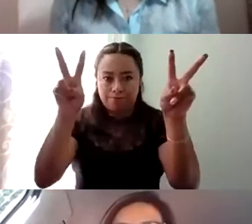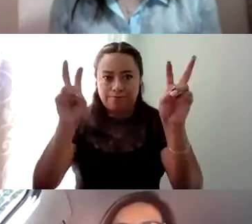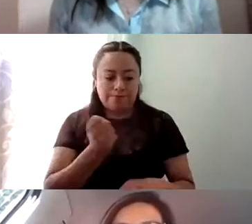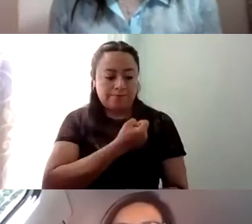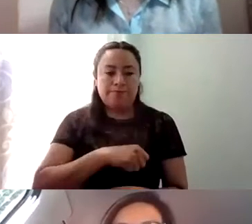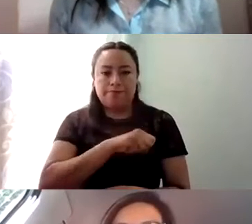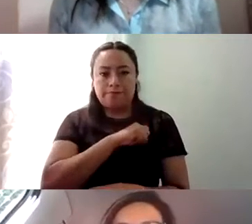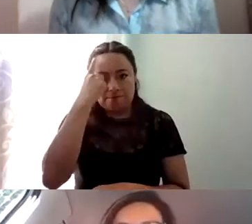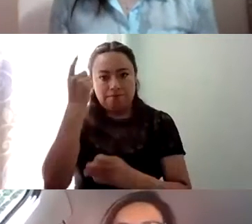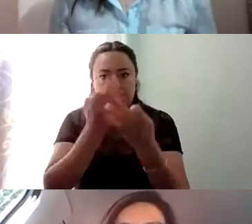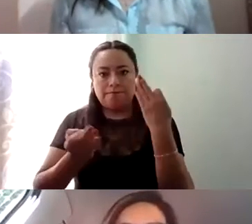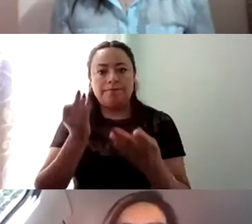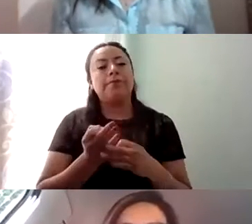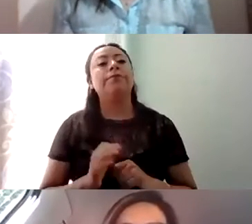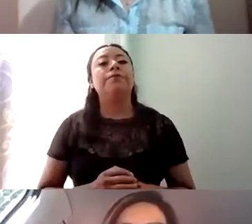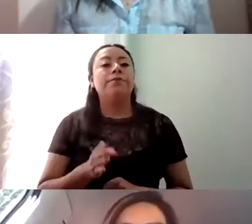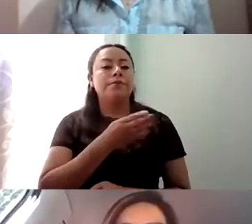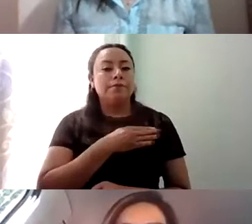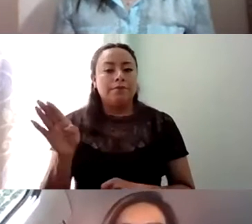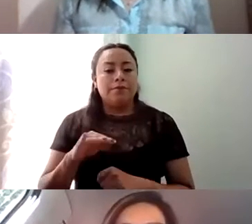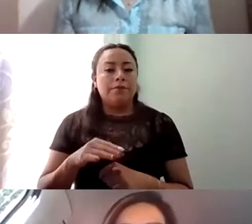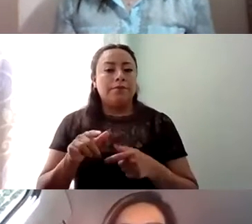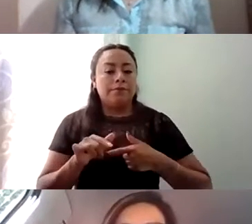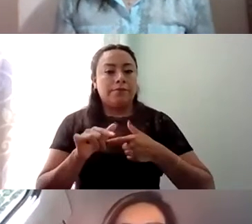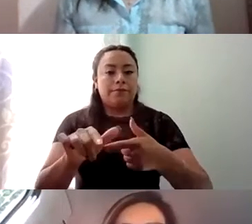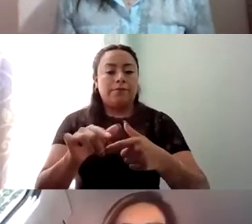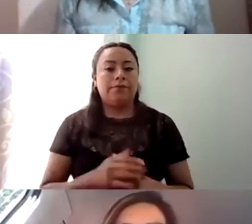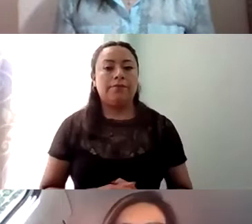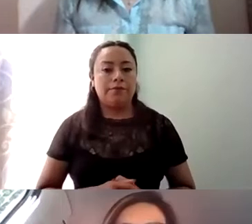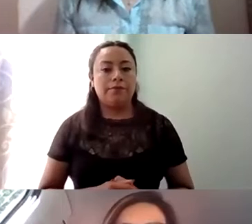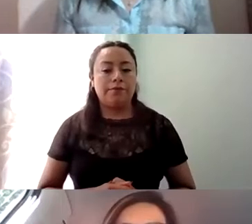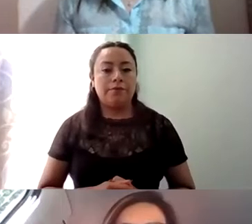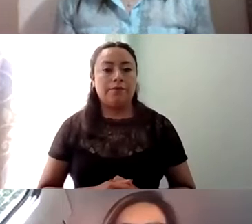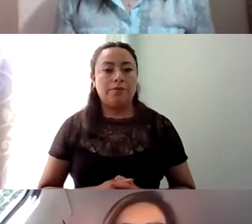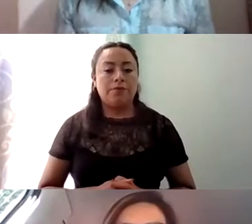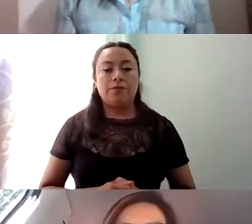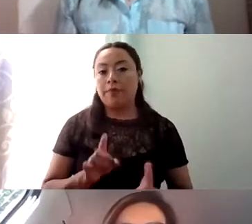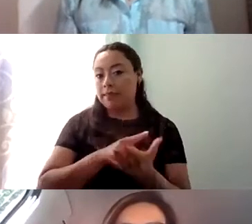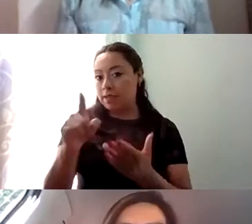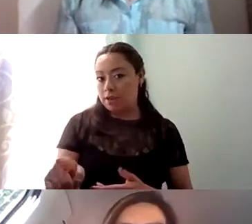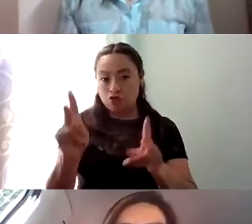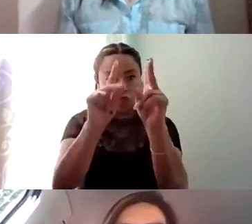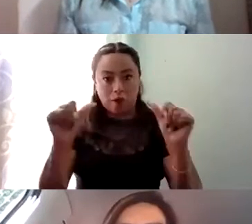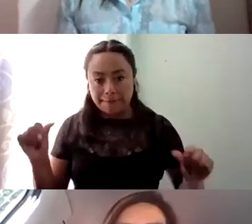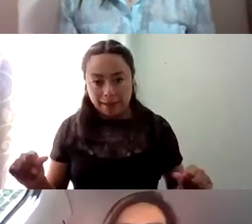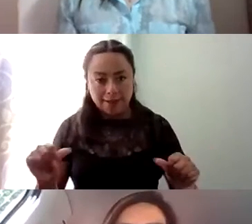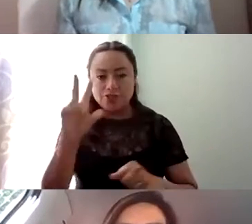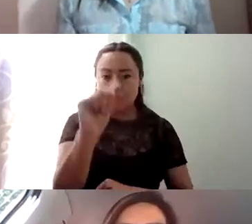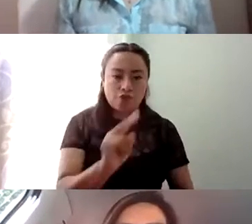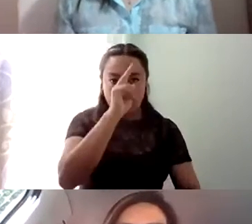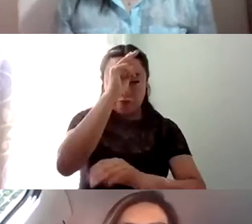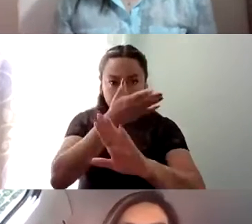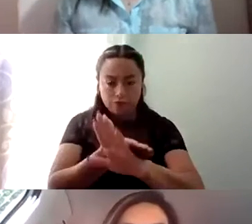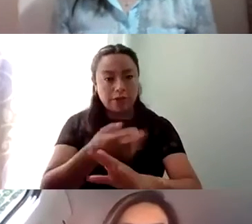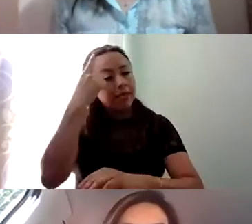pública. Y bueno, continuar con estas líneas también de derecho a la paz y la no violencia para tratar de